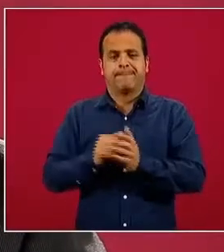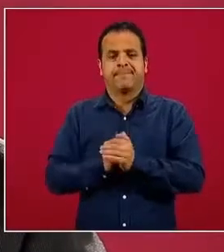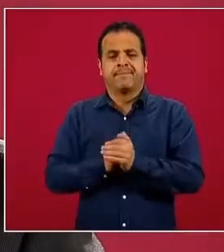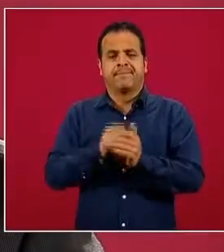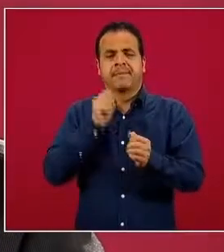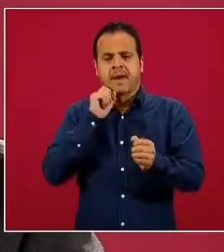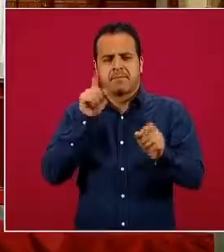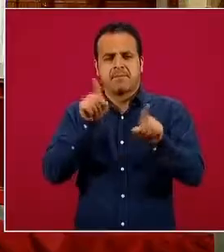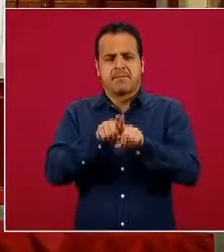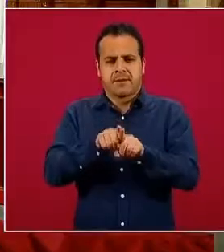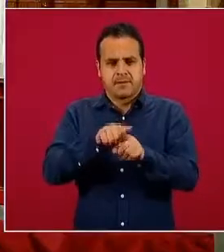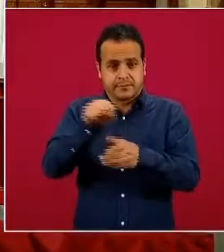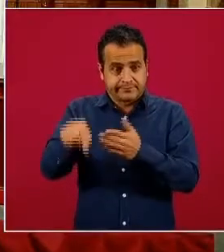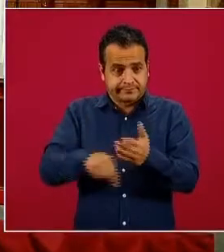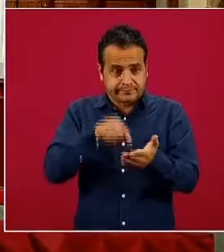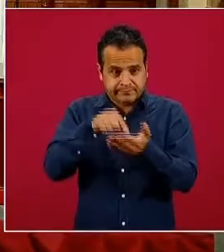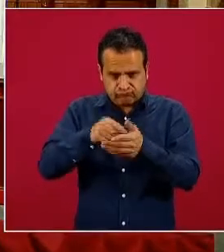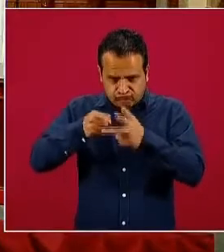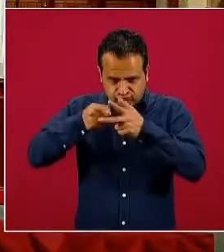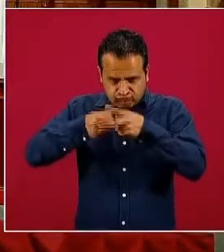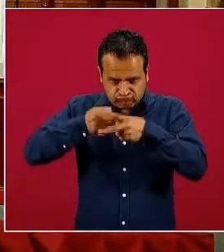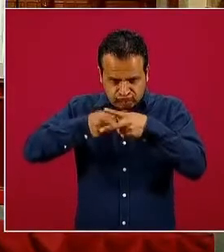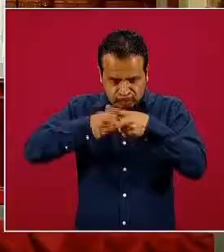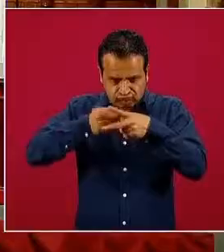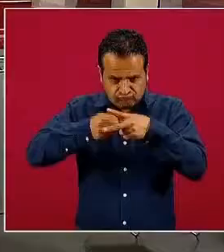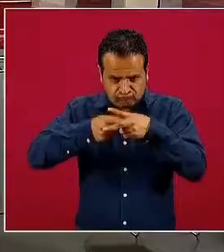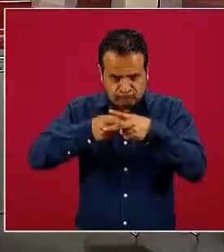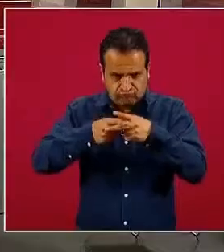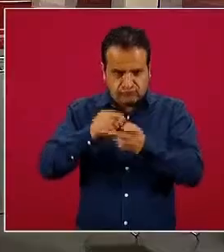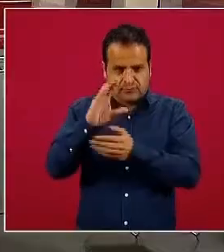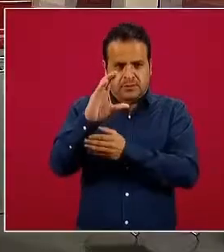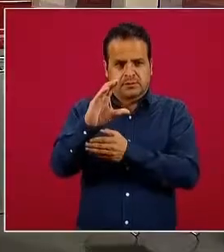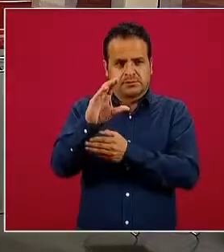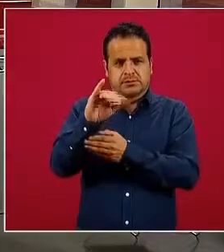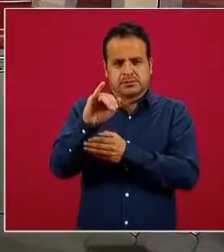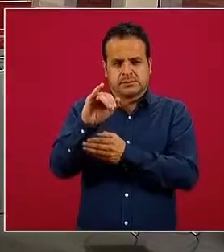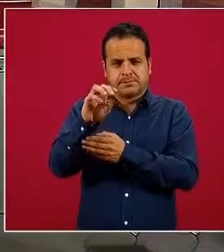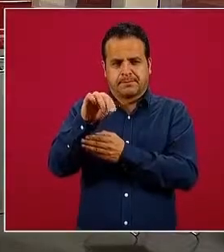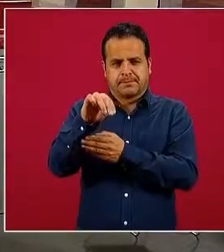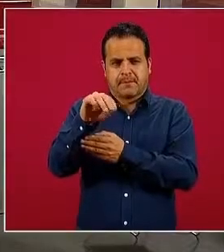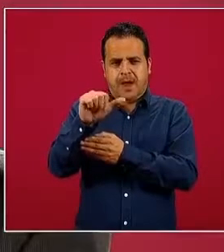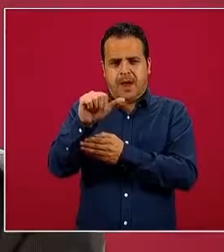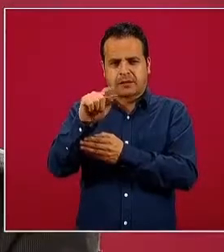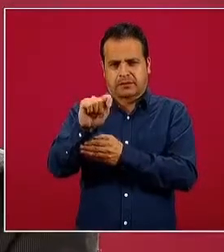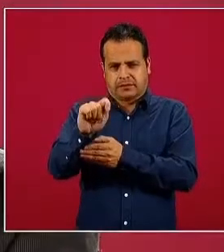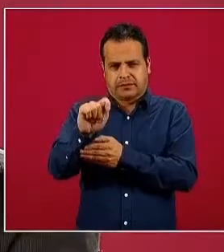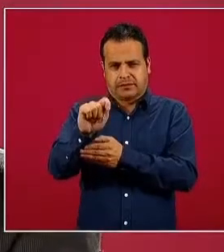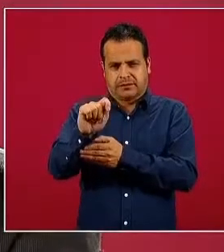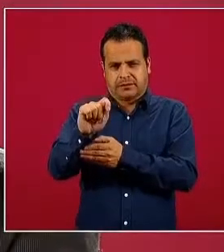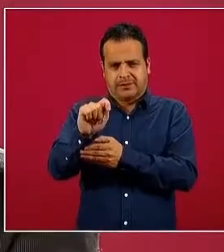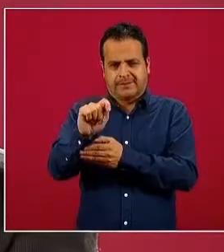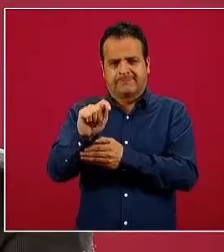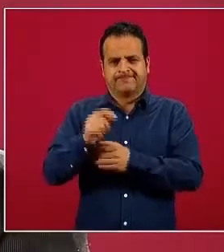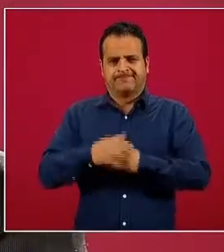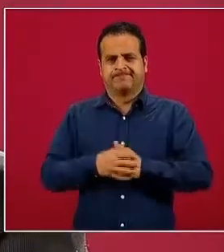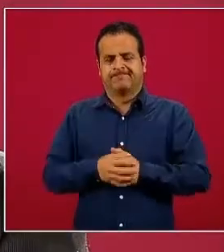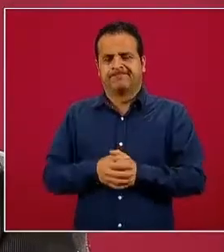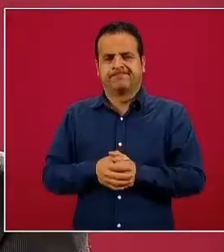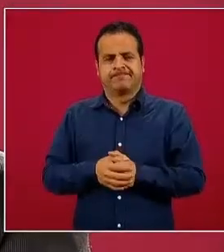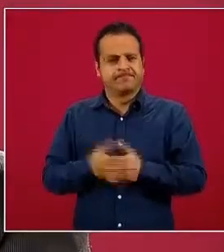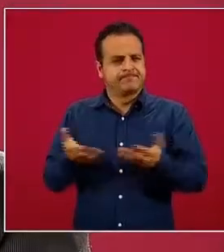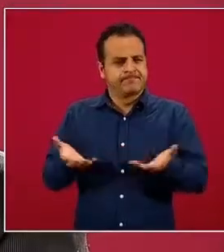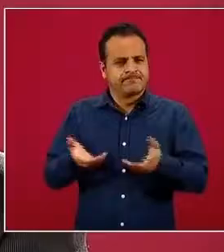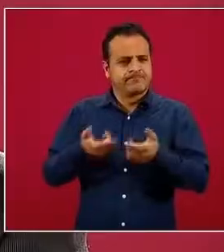en Matemáticas, CIMAT, un centro público de investigación. Ahora, estos modelos al inicio tenían una mayor